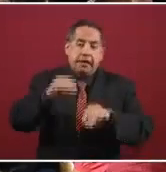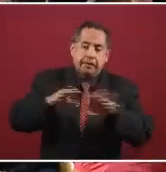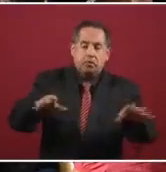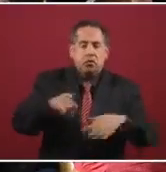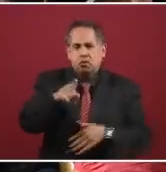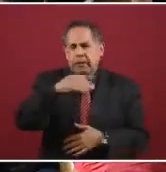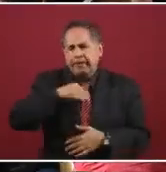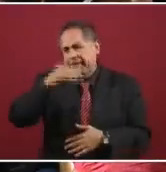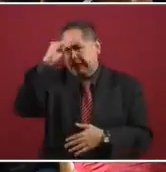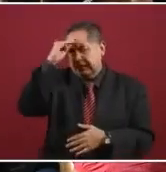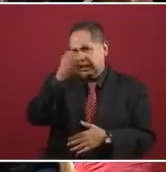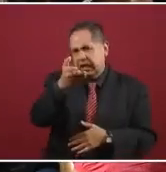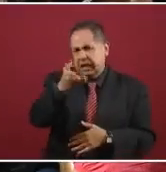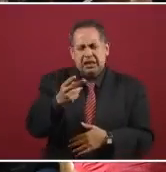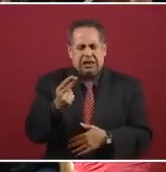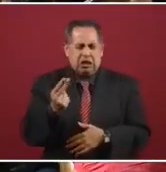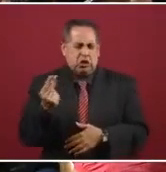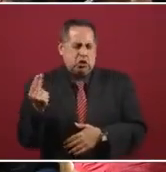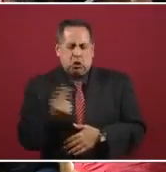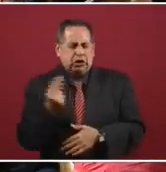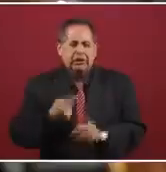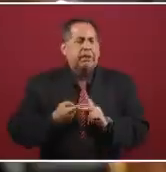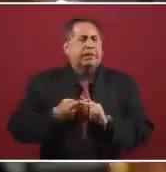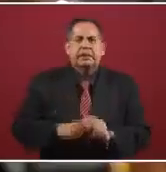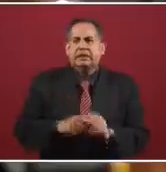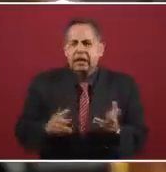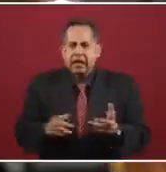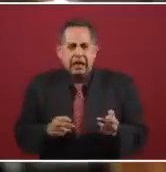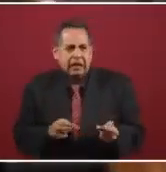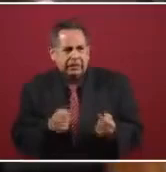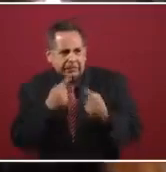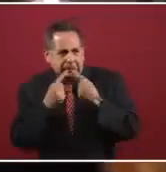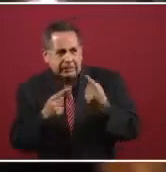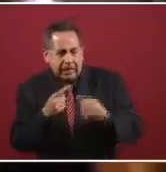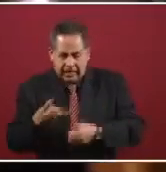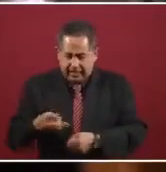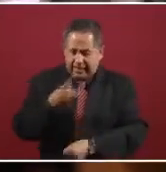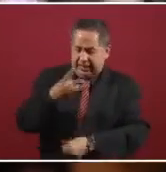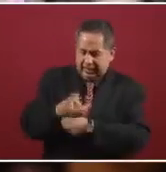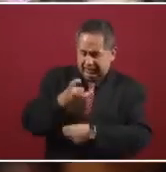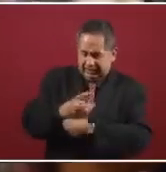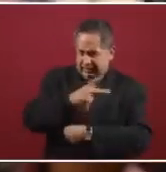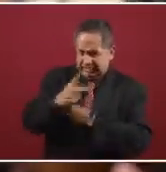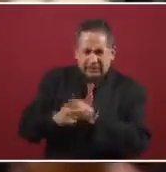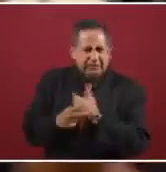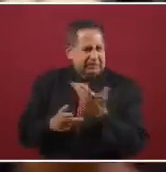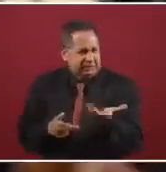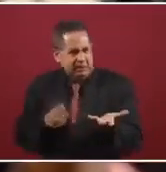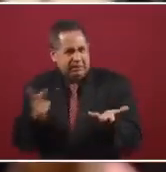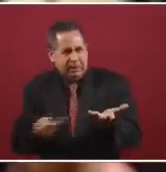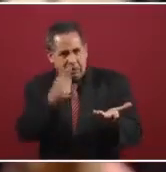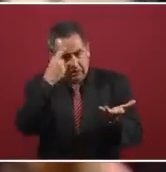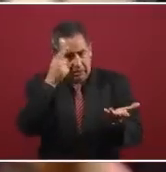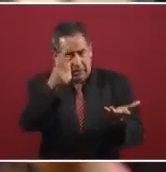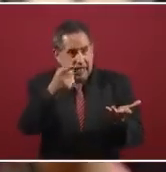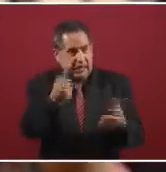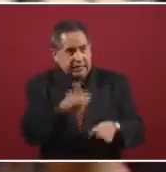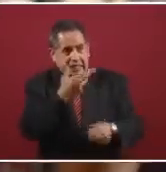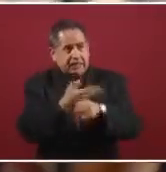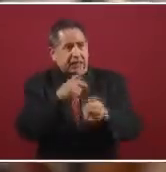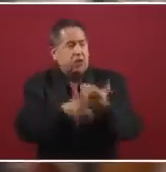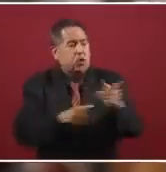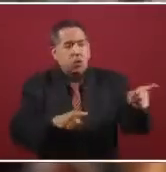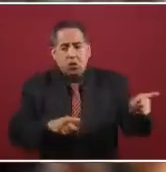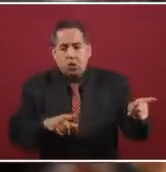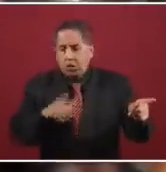usted consideraba que no es necesario iniciar negociaciones de un tercer país. Preguntarle si el secretario de Estado dijo que